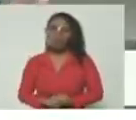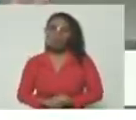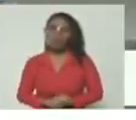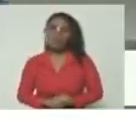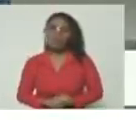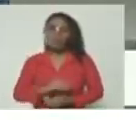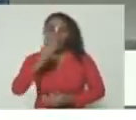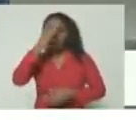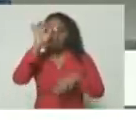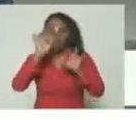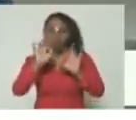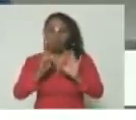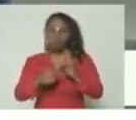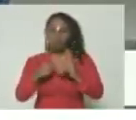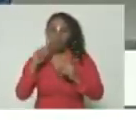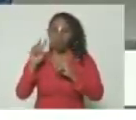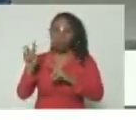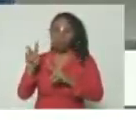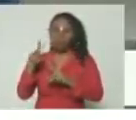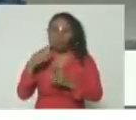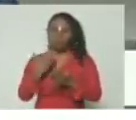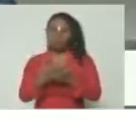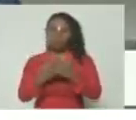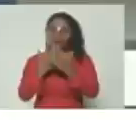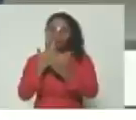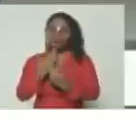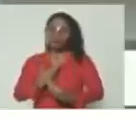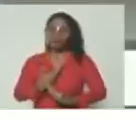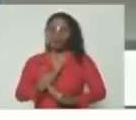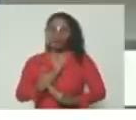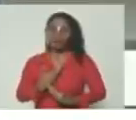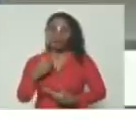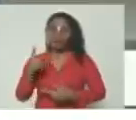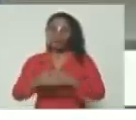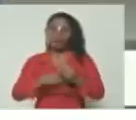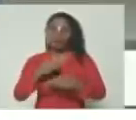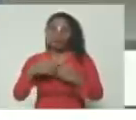Sin lugar a dudas, es evidente la respuesta, pues. No amerita mucho análisis la respuesta.